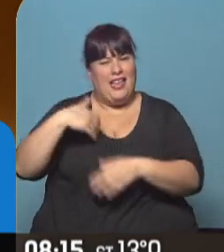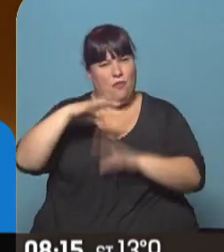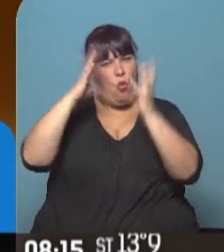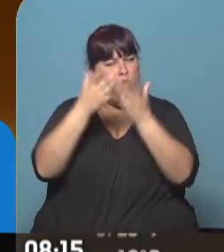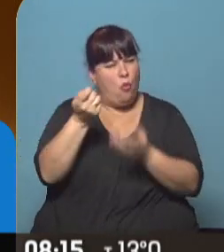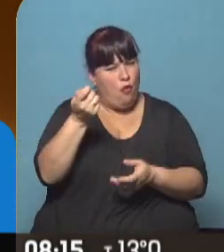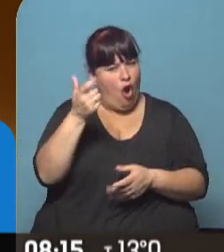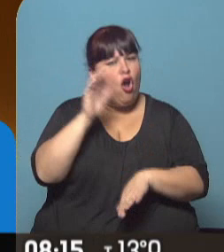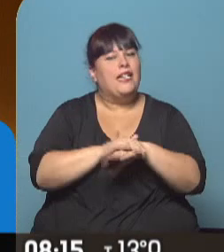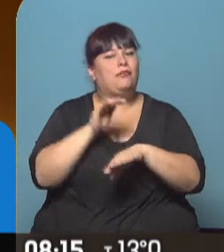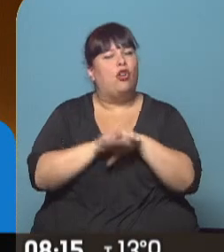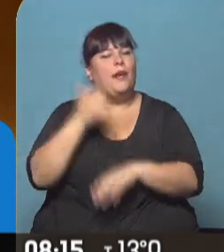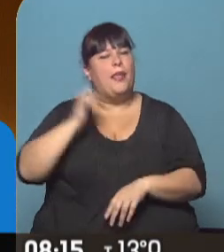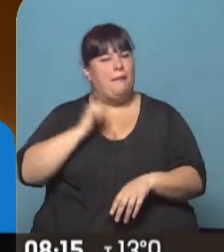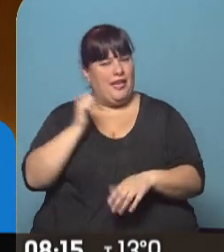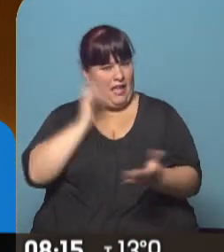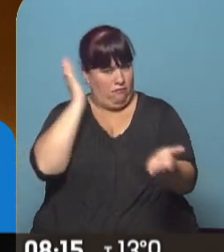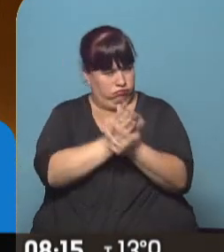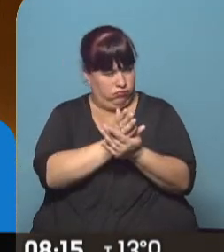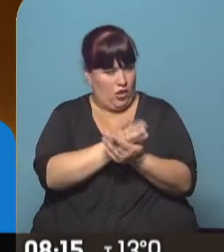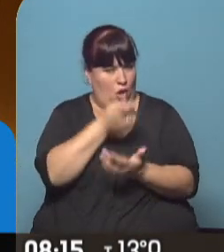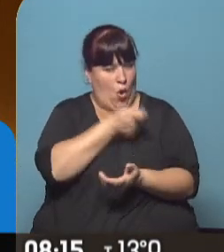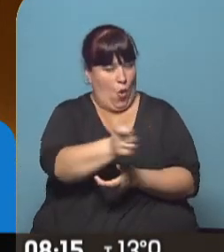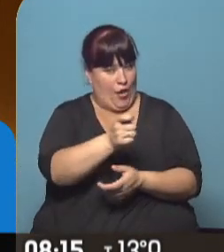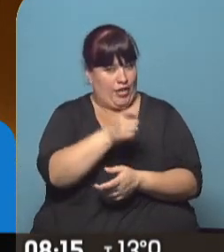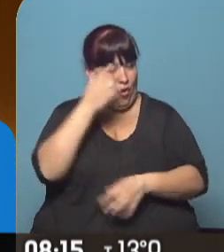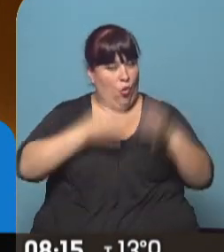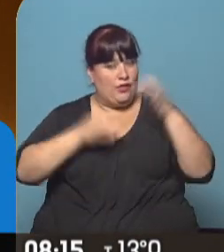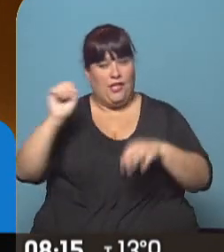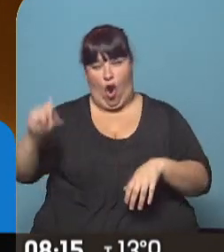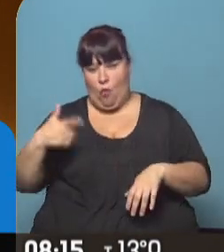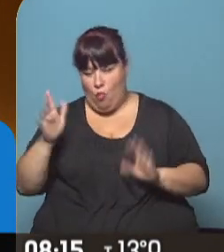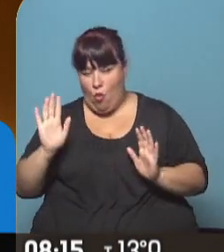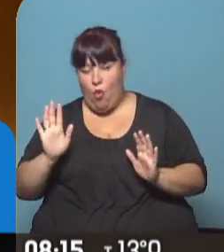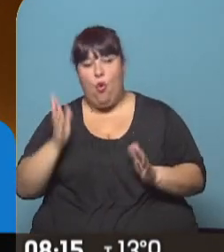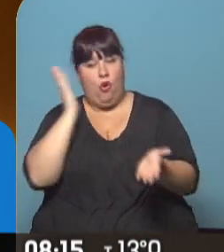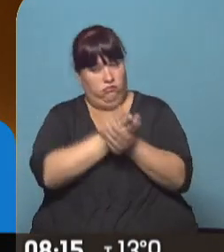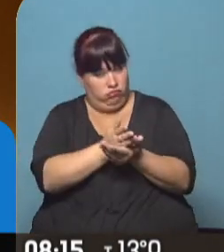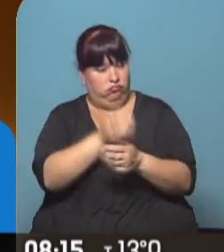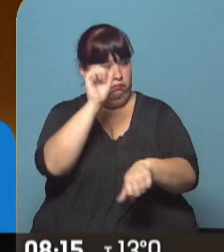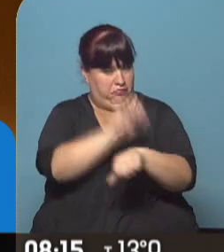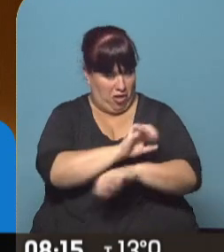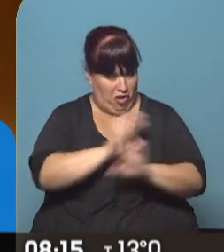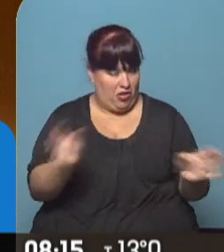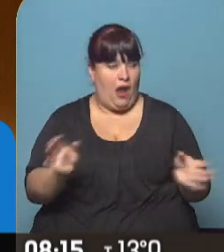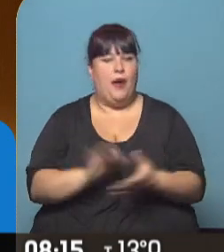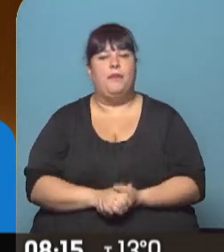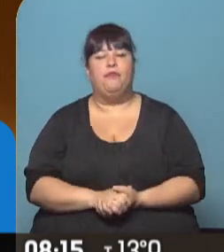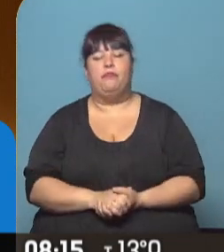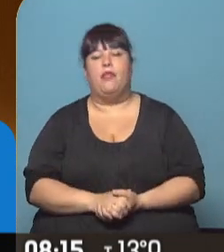los responsables de una dictadura militar fueron sentados en el banquillo por la justicia civil juzgados y condenados